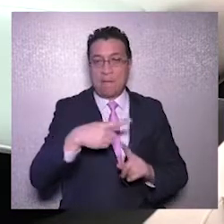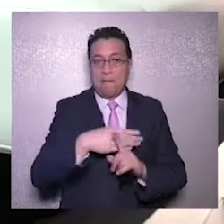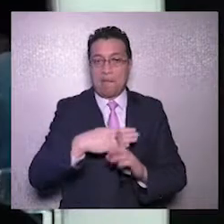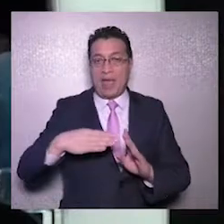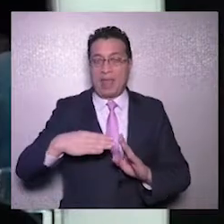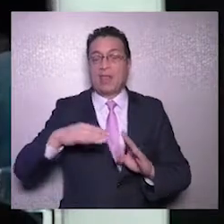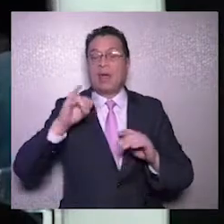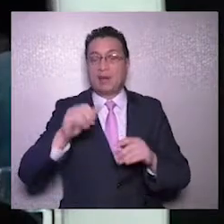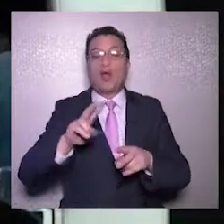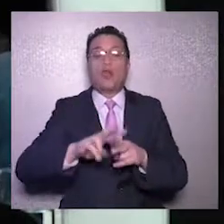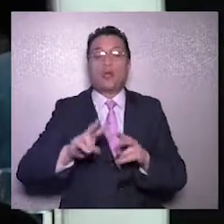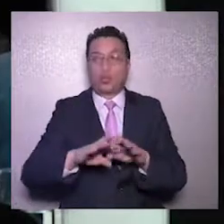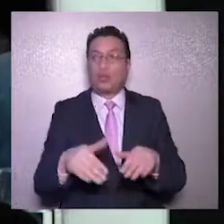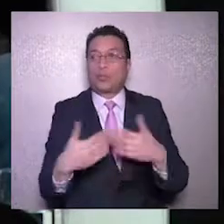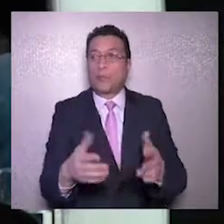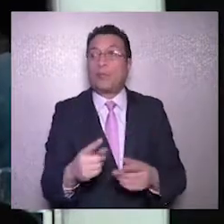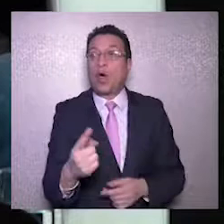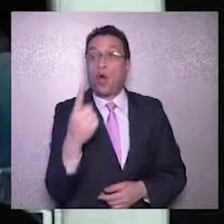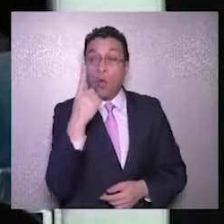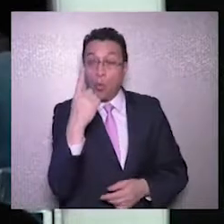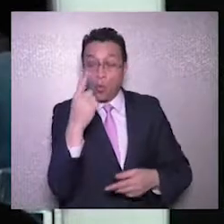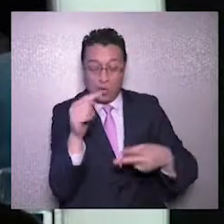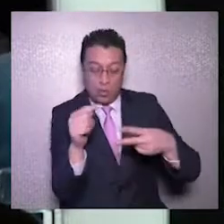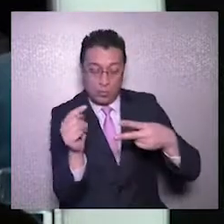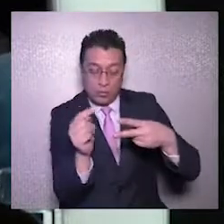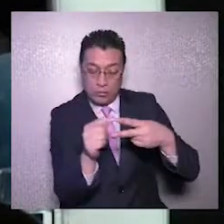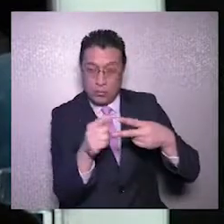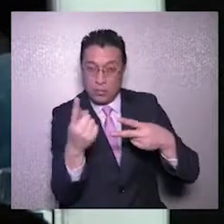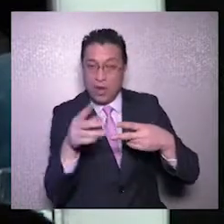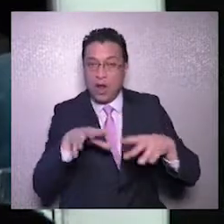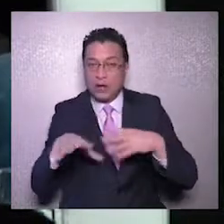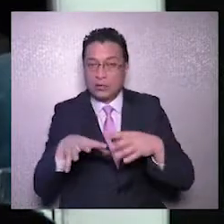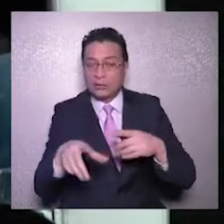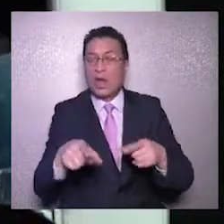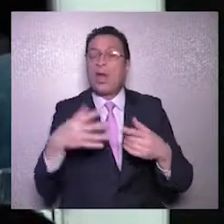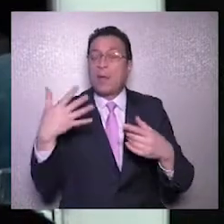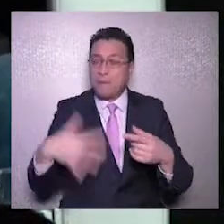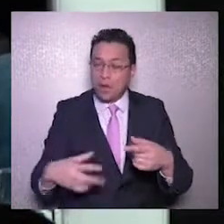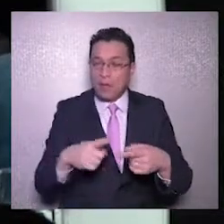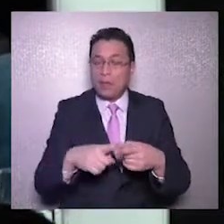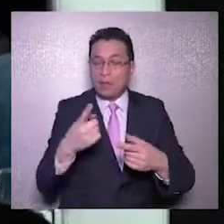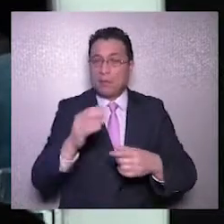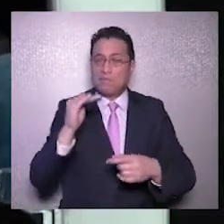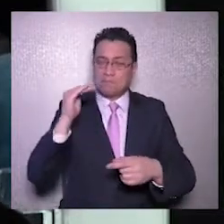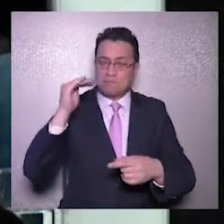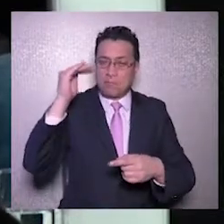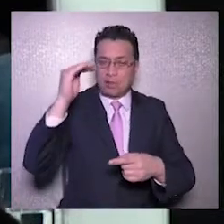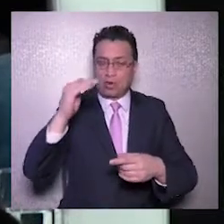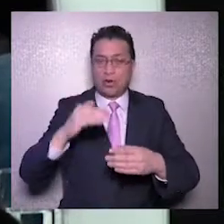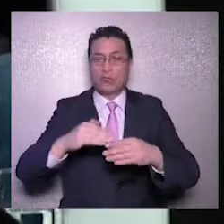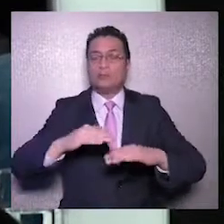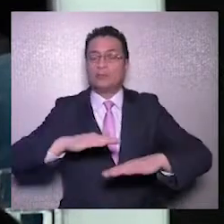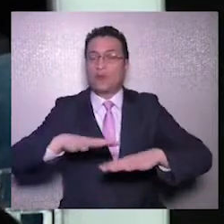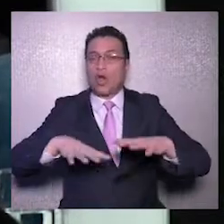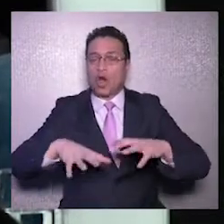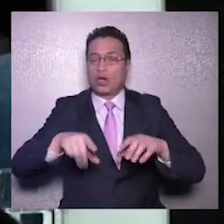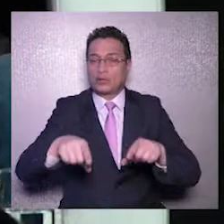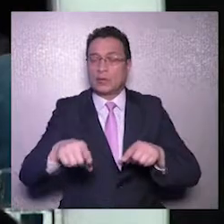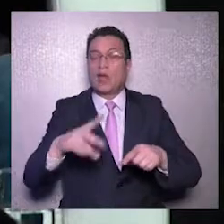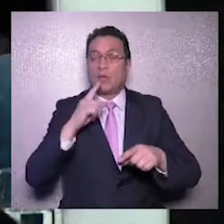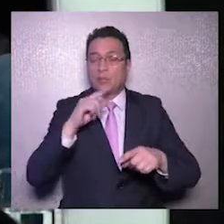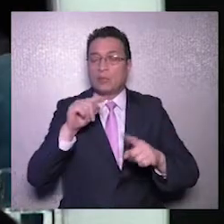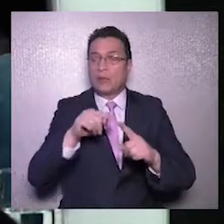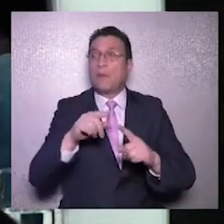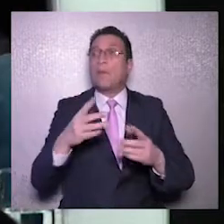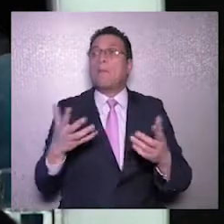de los problemas. Ahora, uno de los ejes que va a ser el elemento estructural, el elemento nuclear,